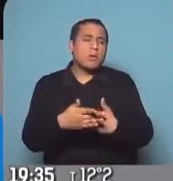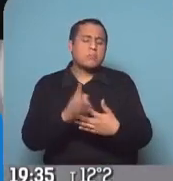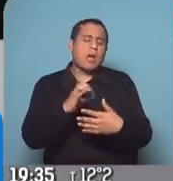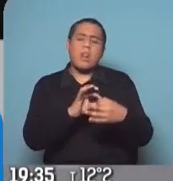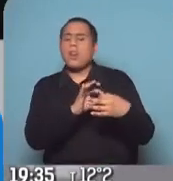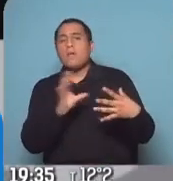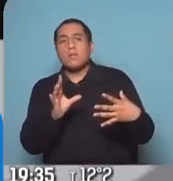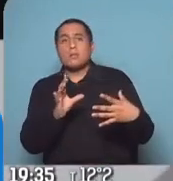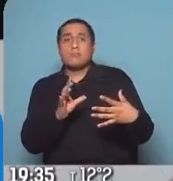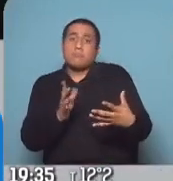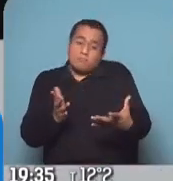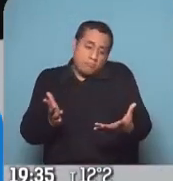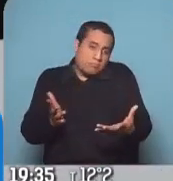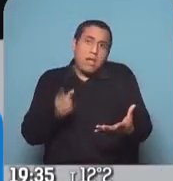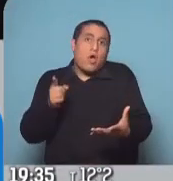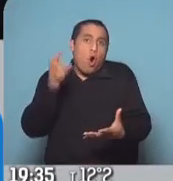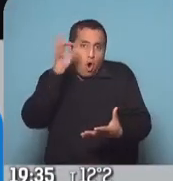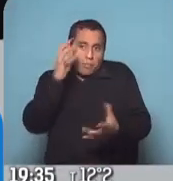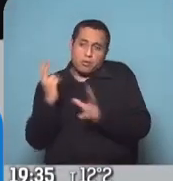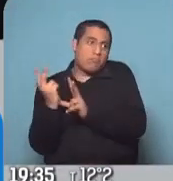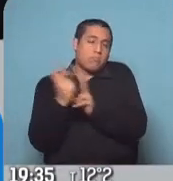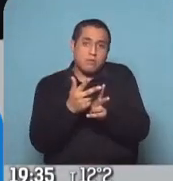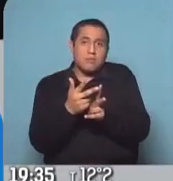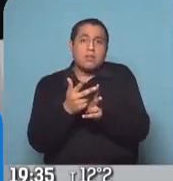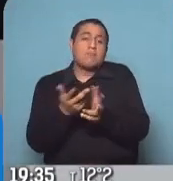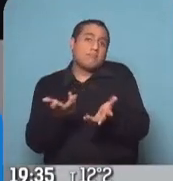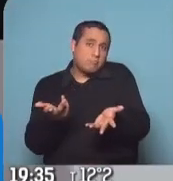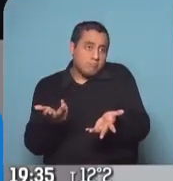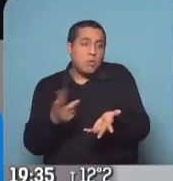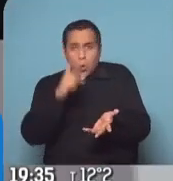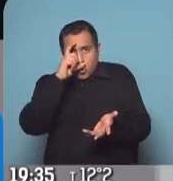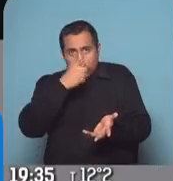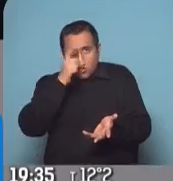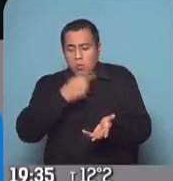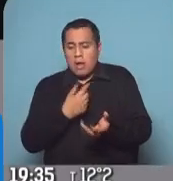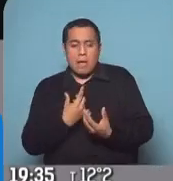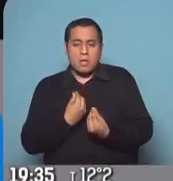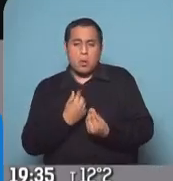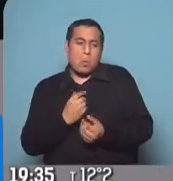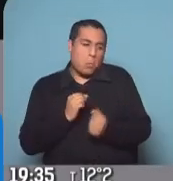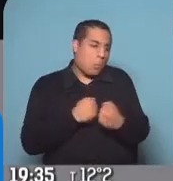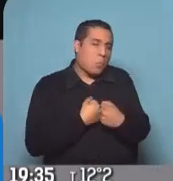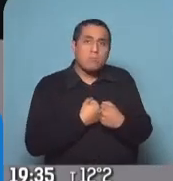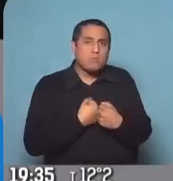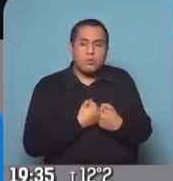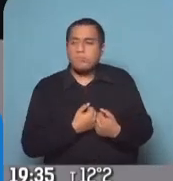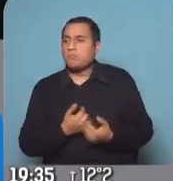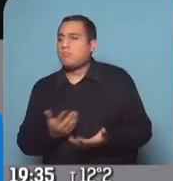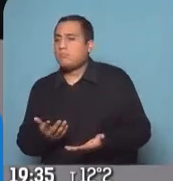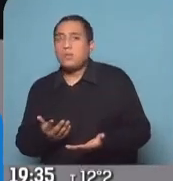es muy importante que la opinión pública lo sepa, y De la Rúa afrontó con coraje esa instancia, esa